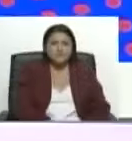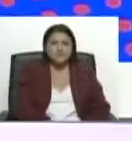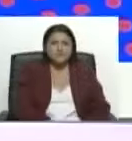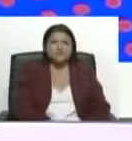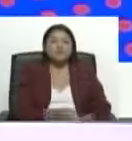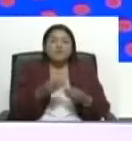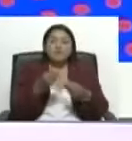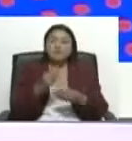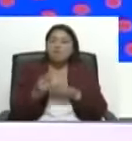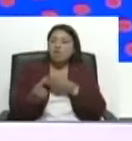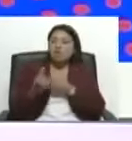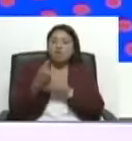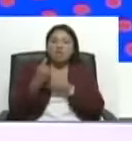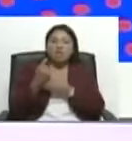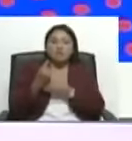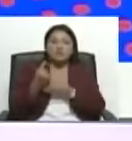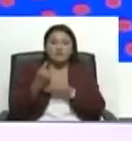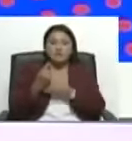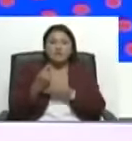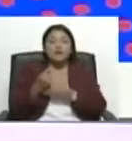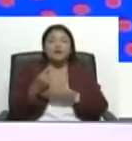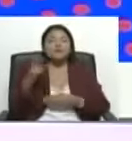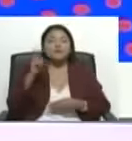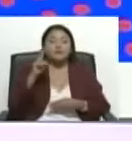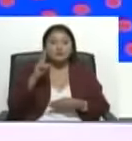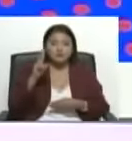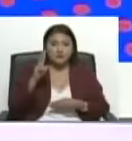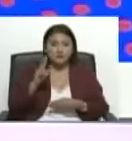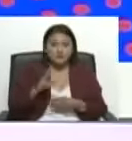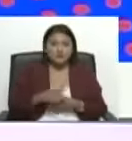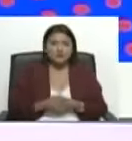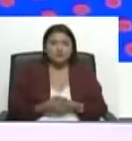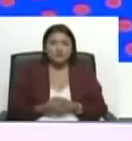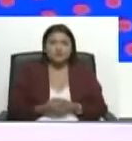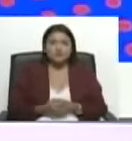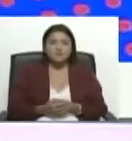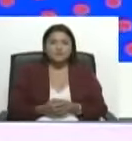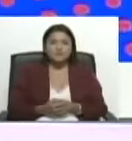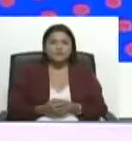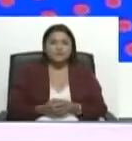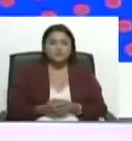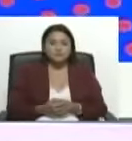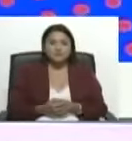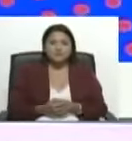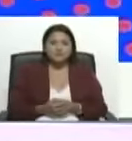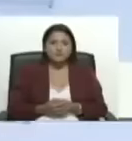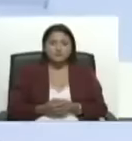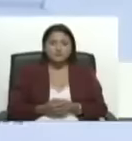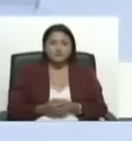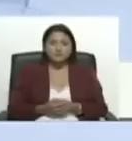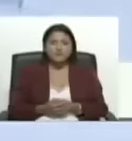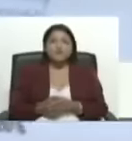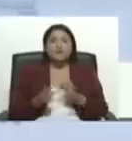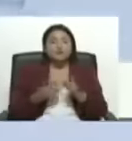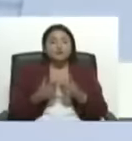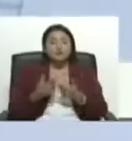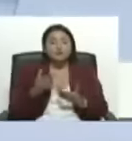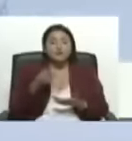agredir a Venezuela. Si seguimos viendo los regímenes fiscales, verán que